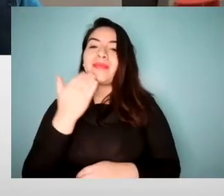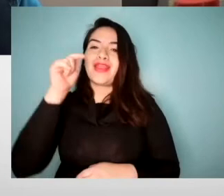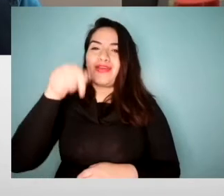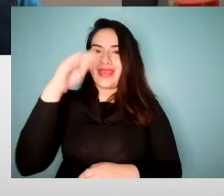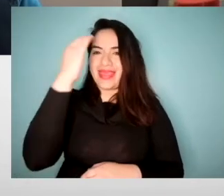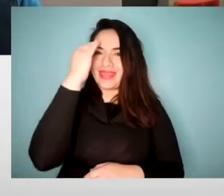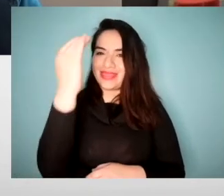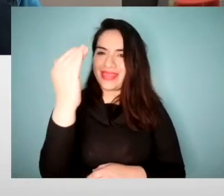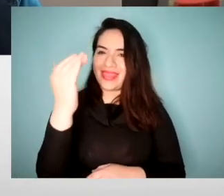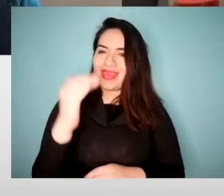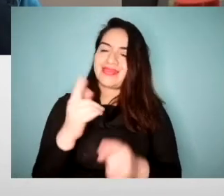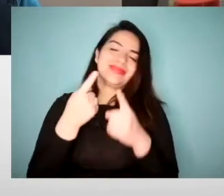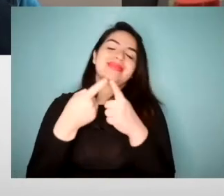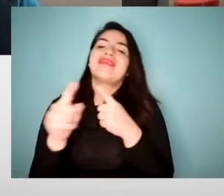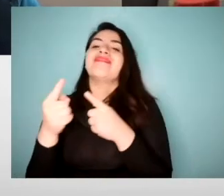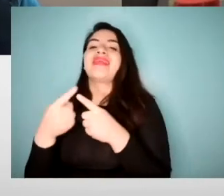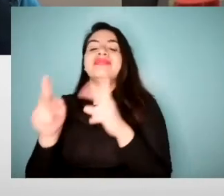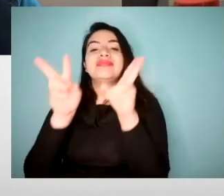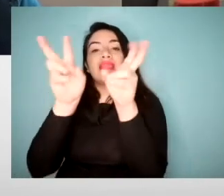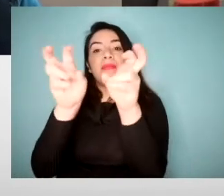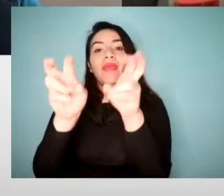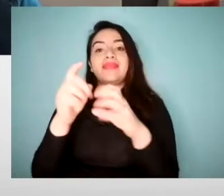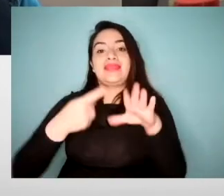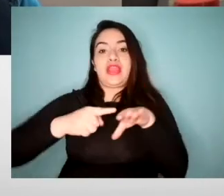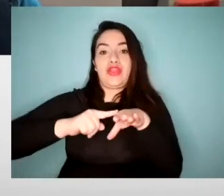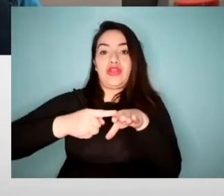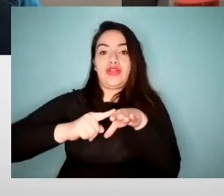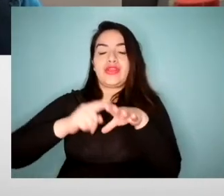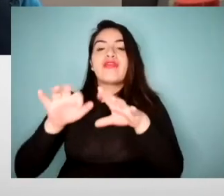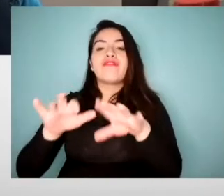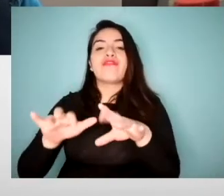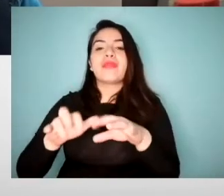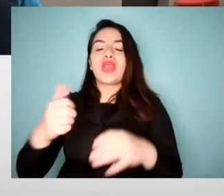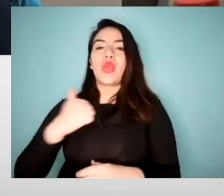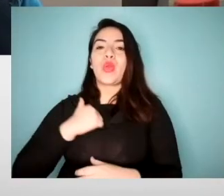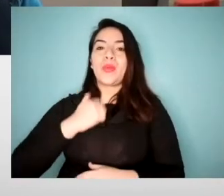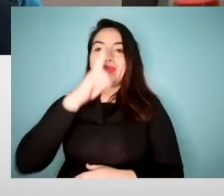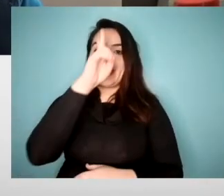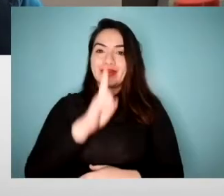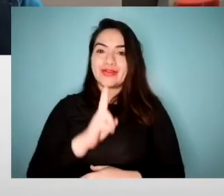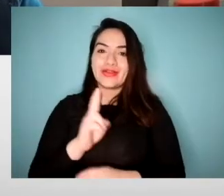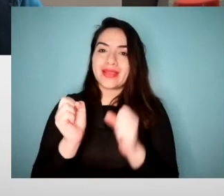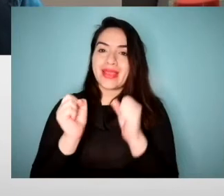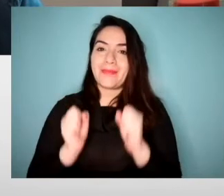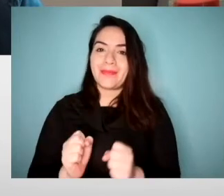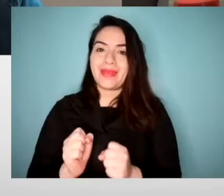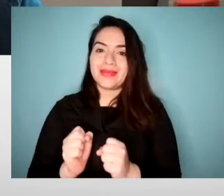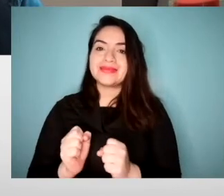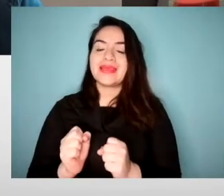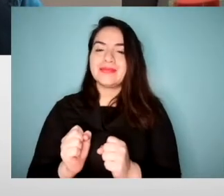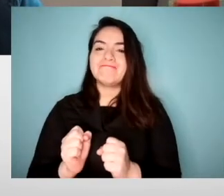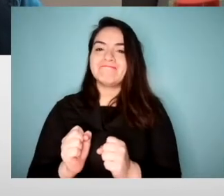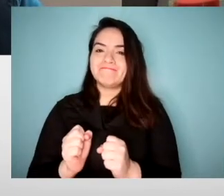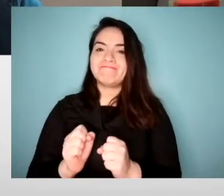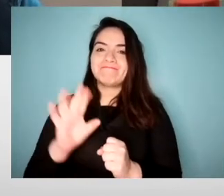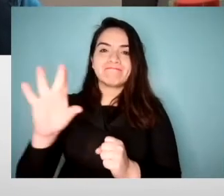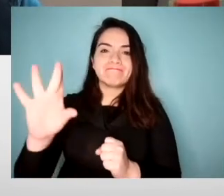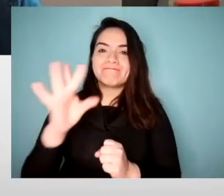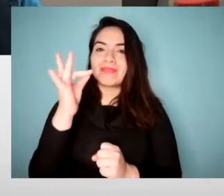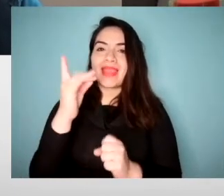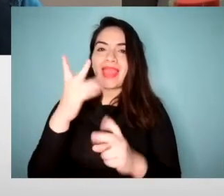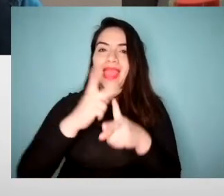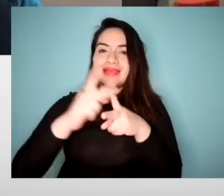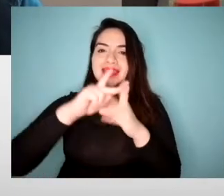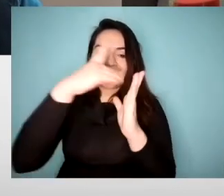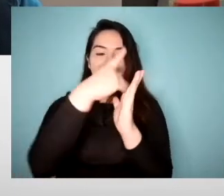de empresas biotecnológicas y también ahí los bioinformáticos cumplen un rol donde son capaces de predecir o hacer el diseño e ingeniería